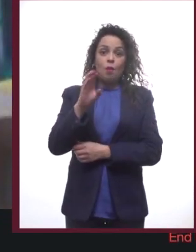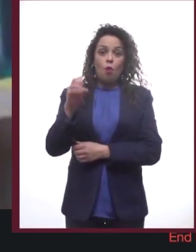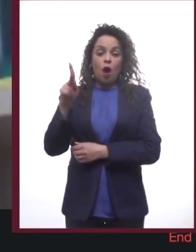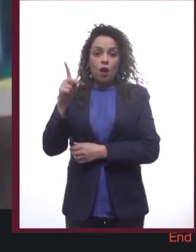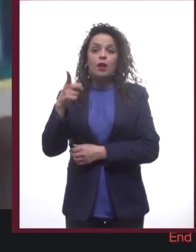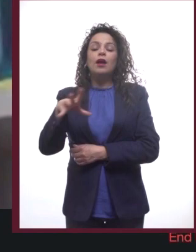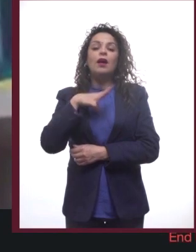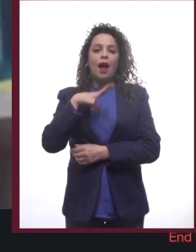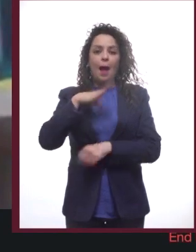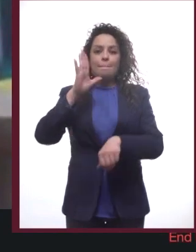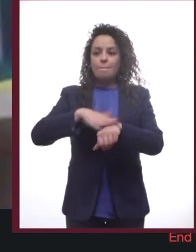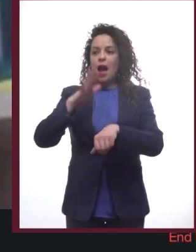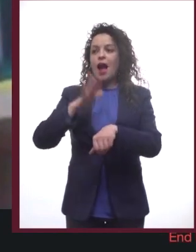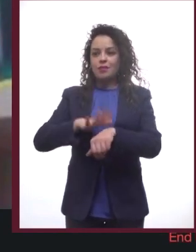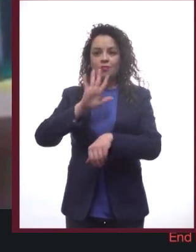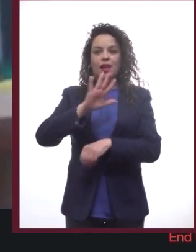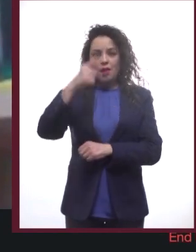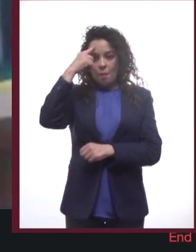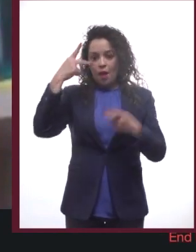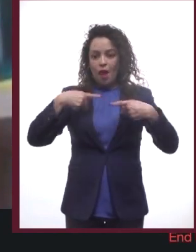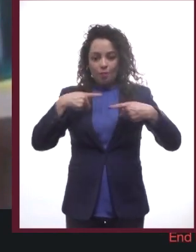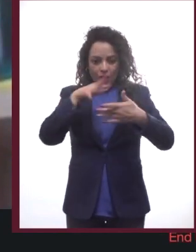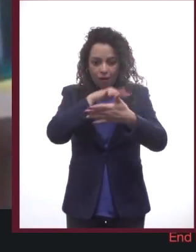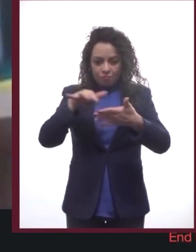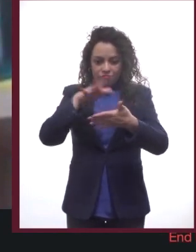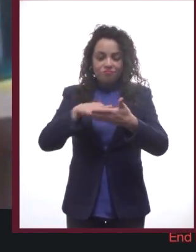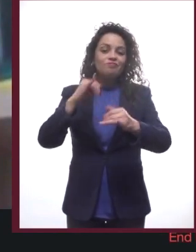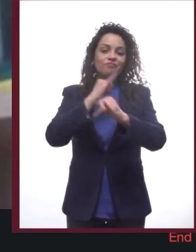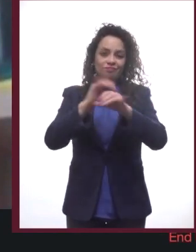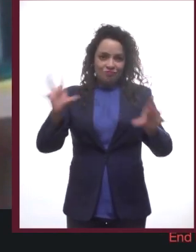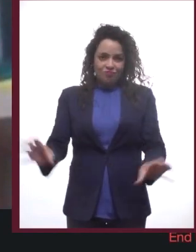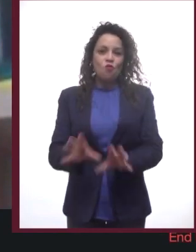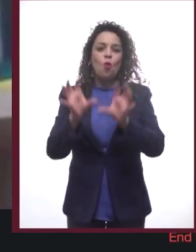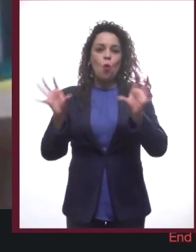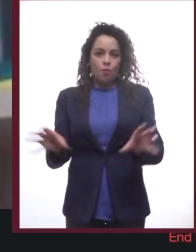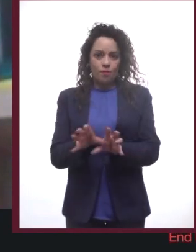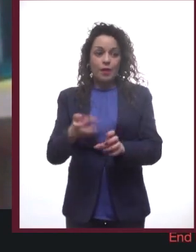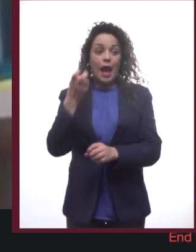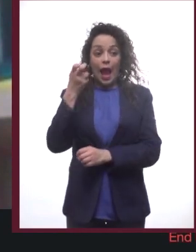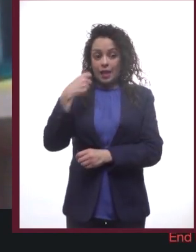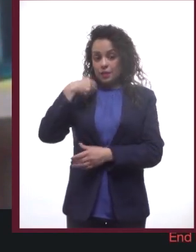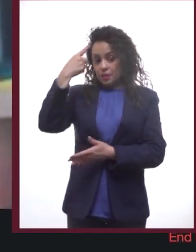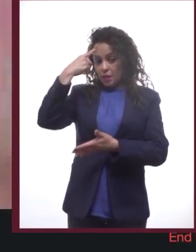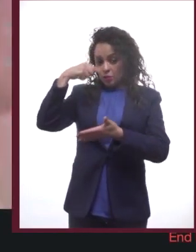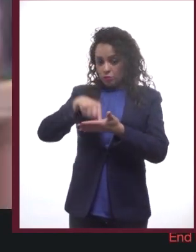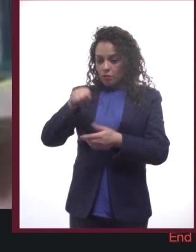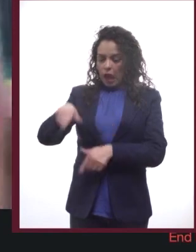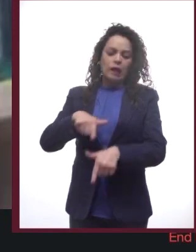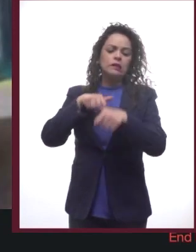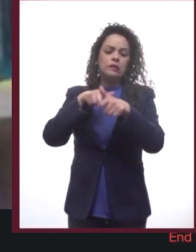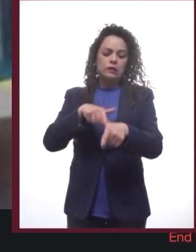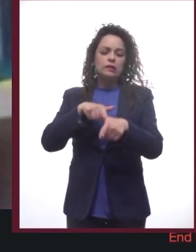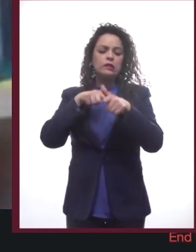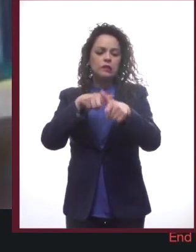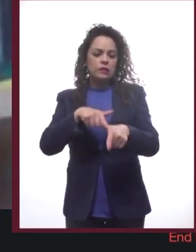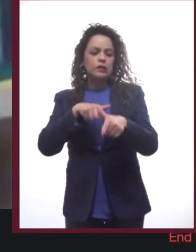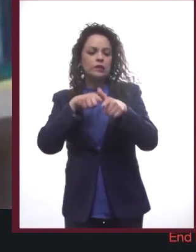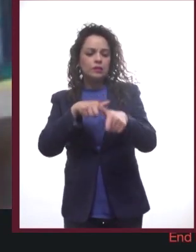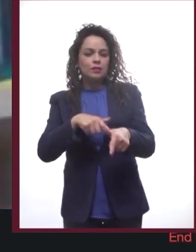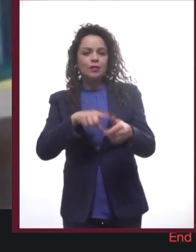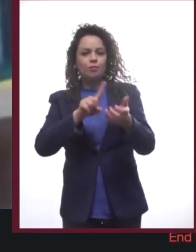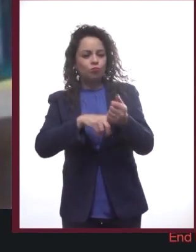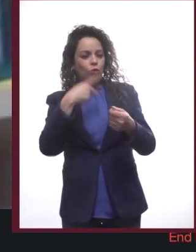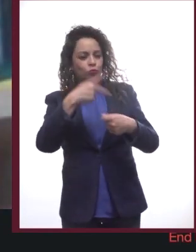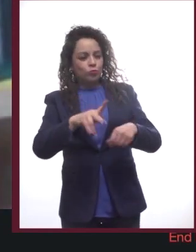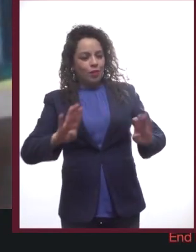ya más cabida para los lectores. Sin embargo, yo creo que es un mundo que sigue perviviendo, es un